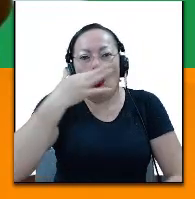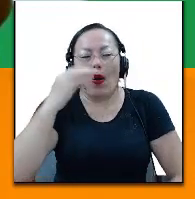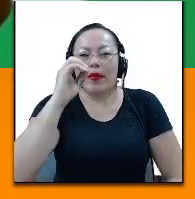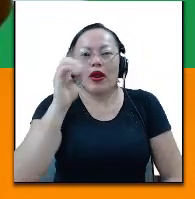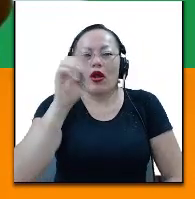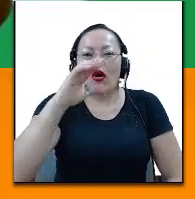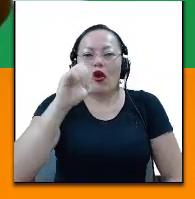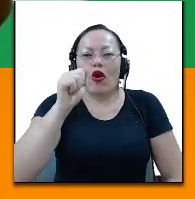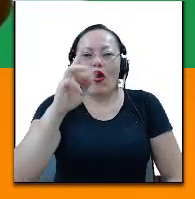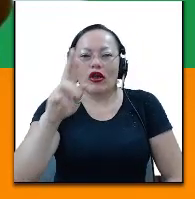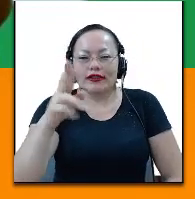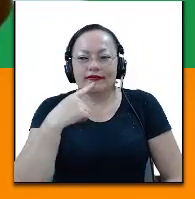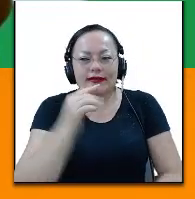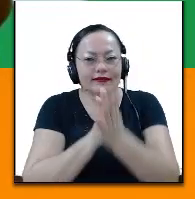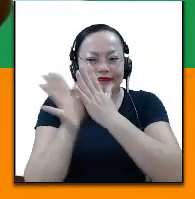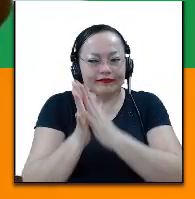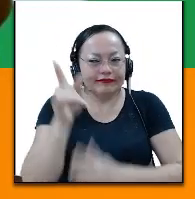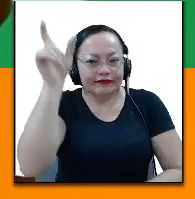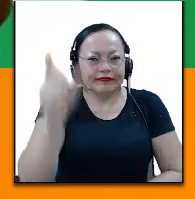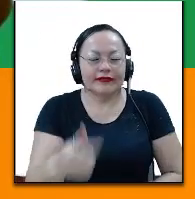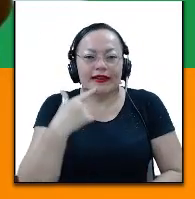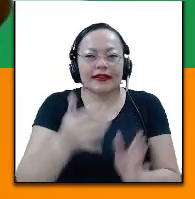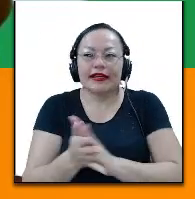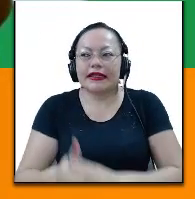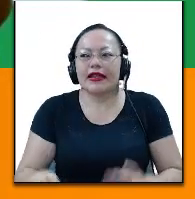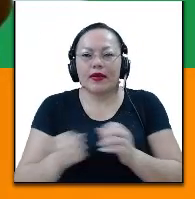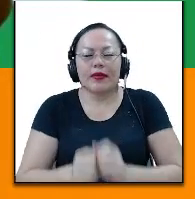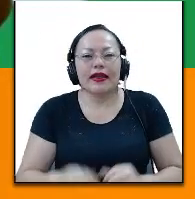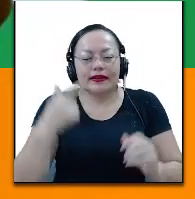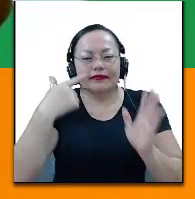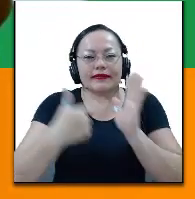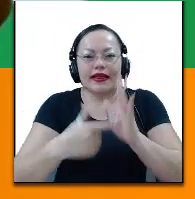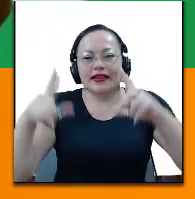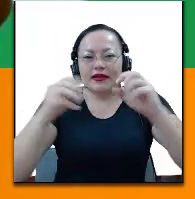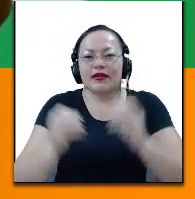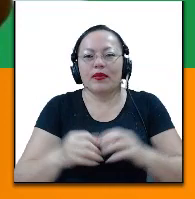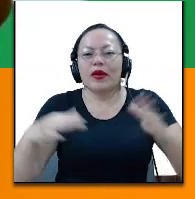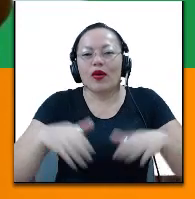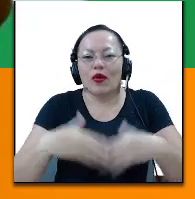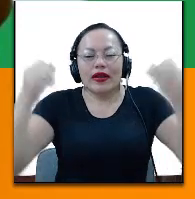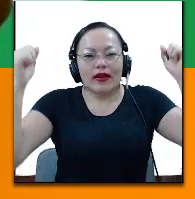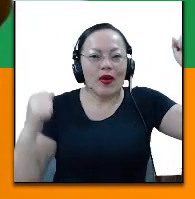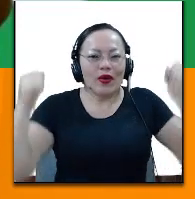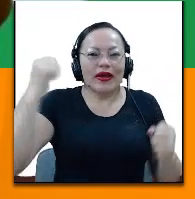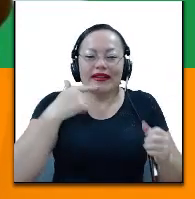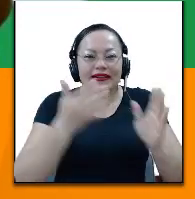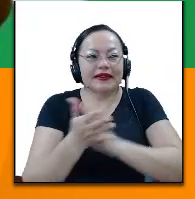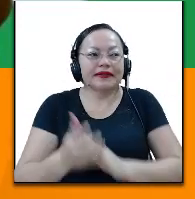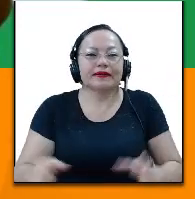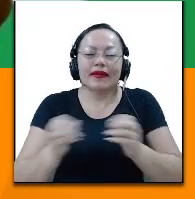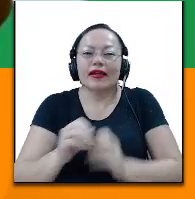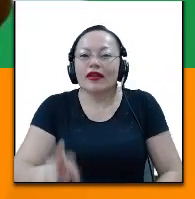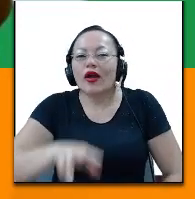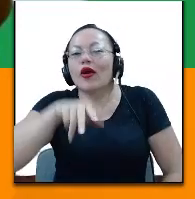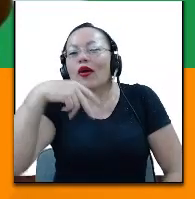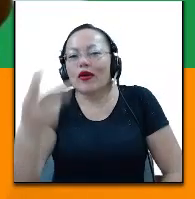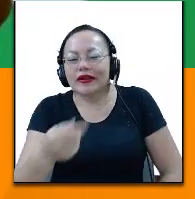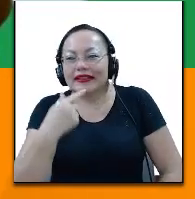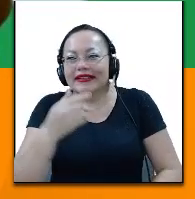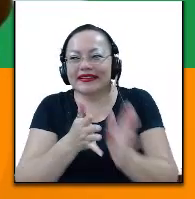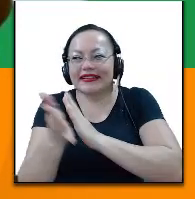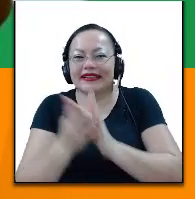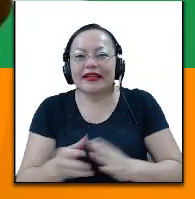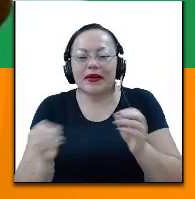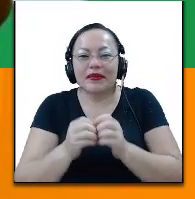quien, está ahí en su fotografía levantando pesas. Otra de las personalidades que hoy está